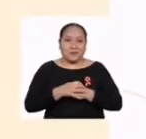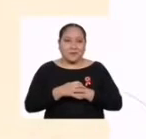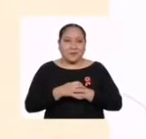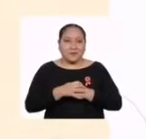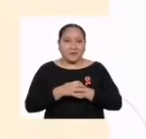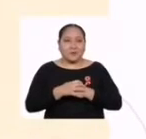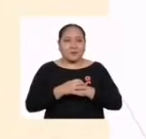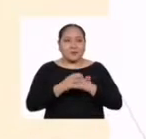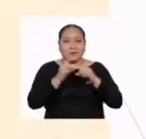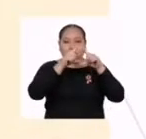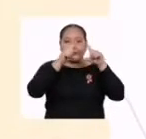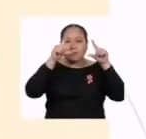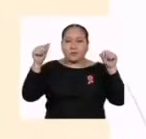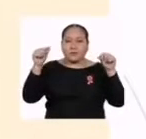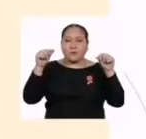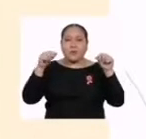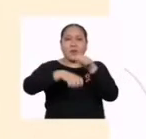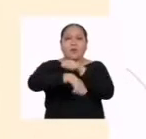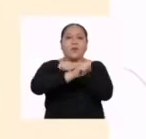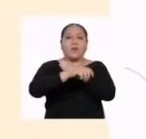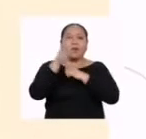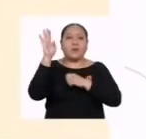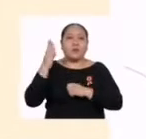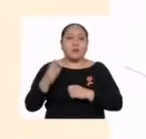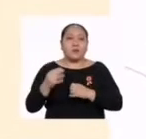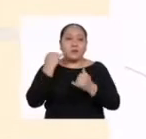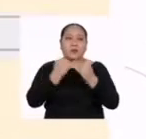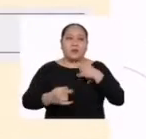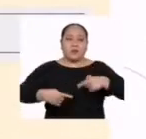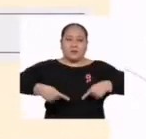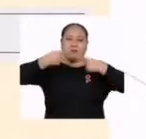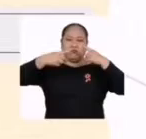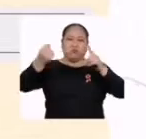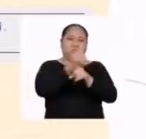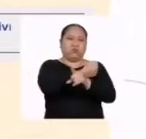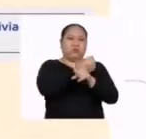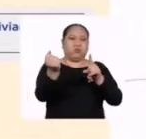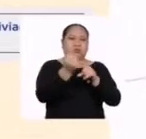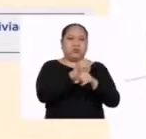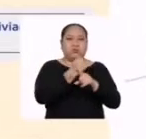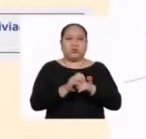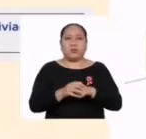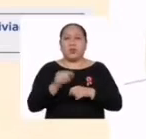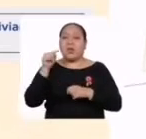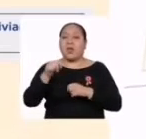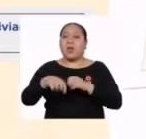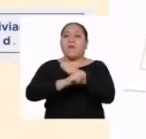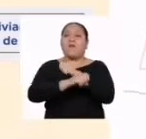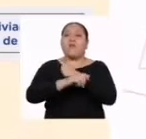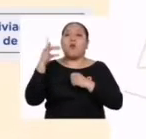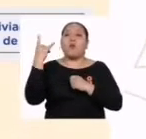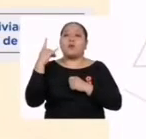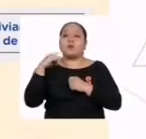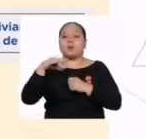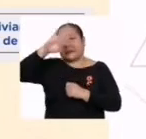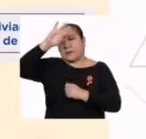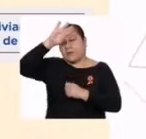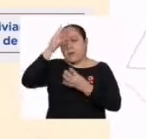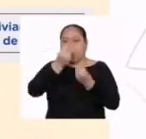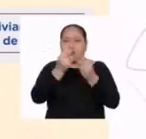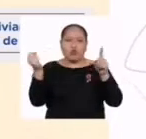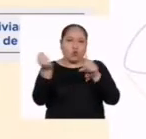Partido de fútbol brasileño terminó en espectacular bronca. El fútbol boliviano se está enfermando de